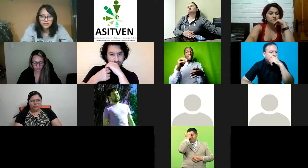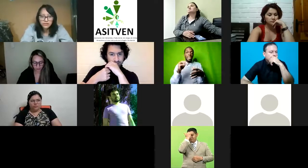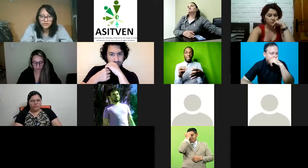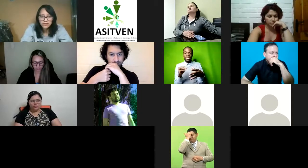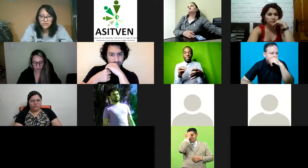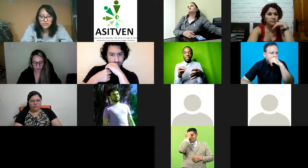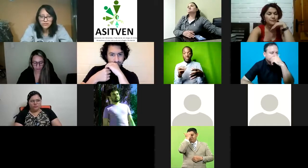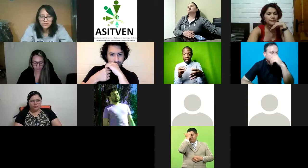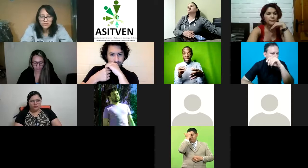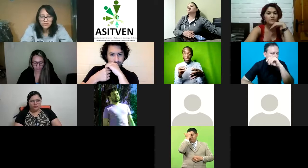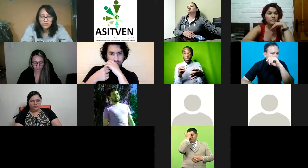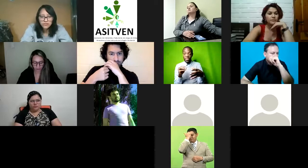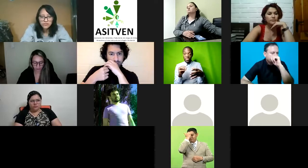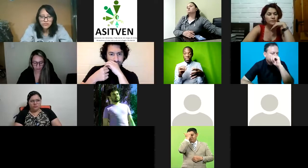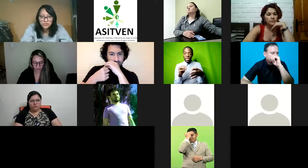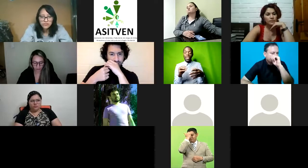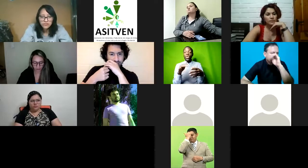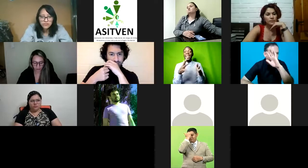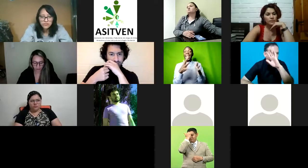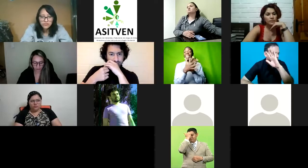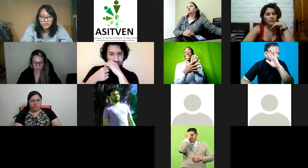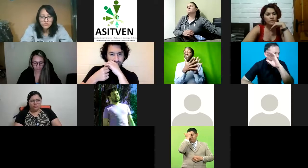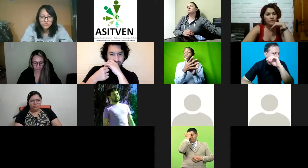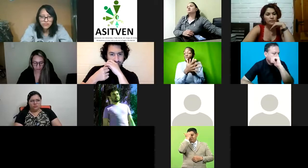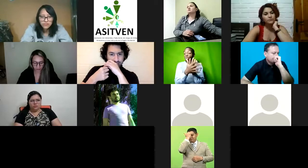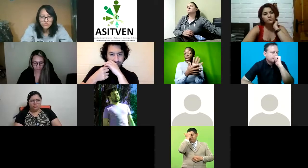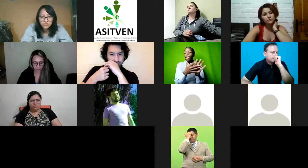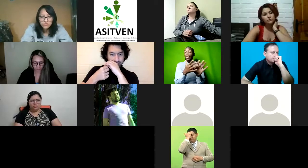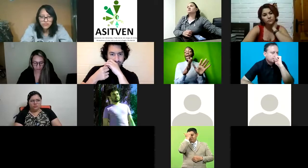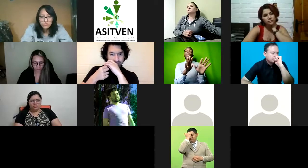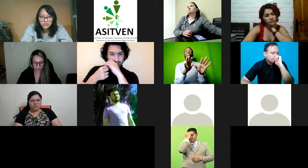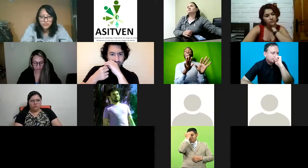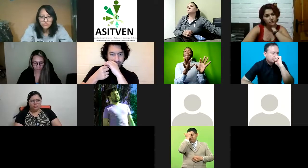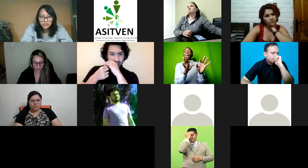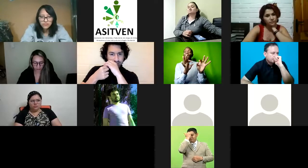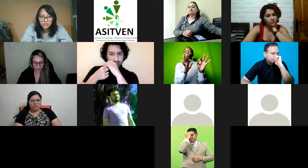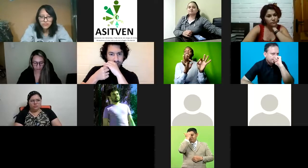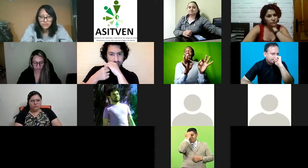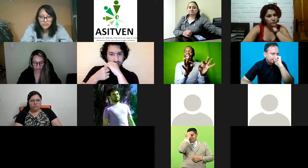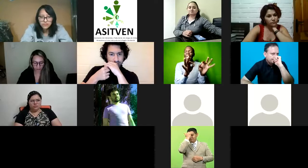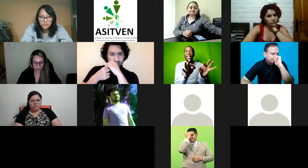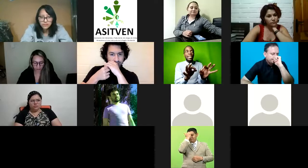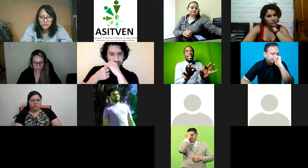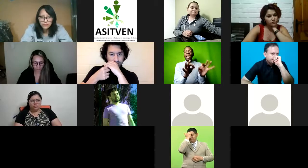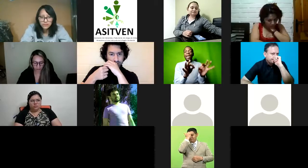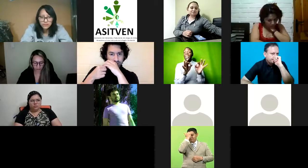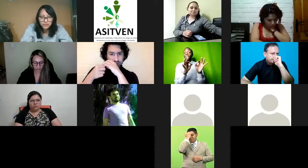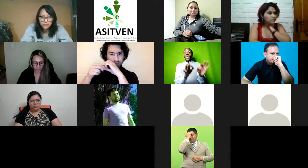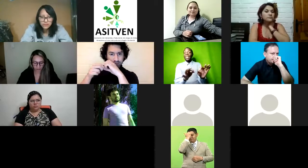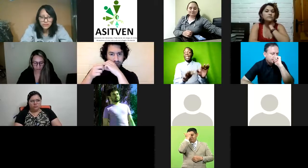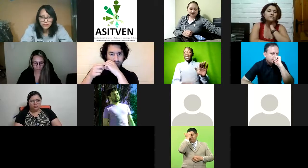de señas, ¿sí? Donde las señas muy, digamos, auténticas